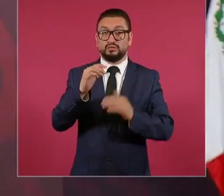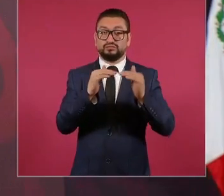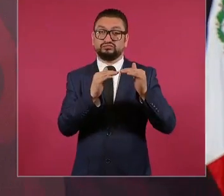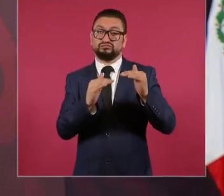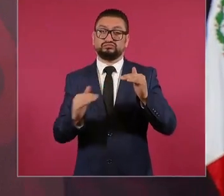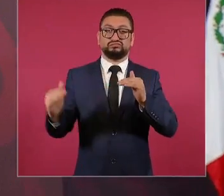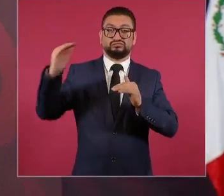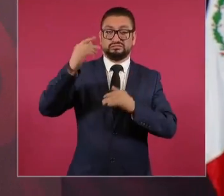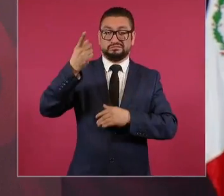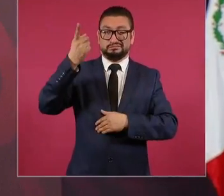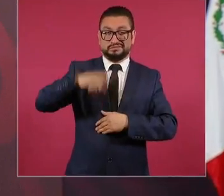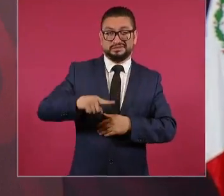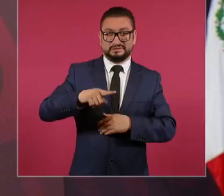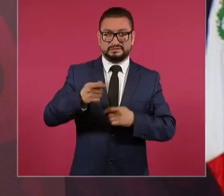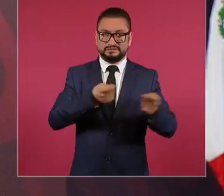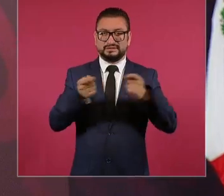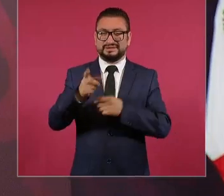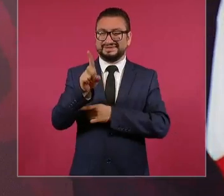un dictador, ¿no?